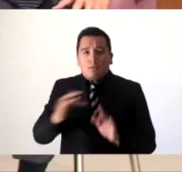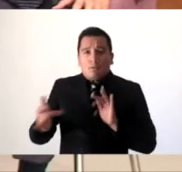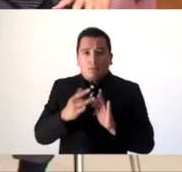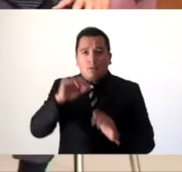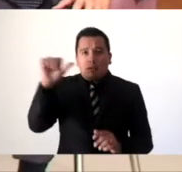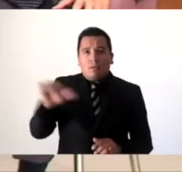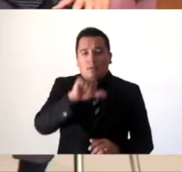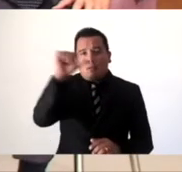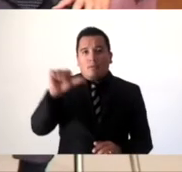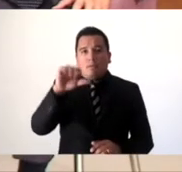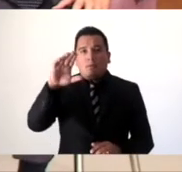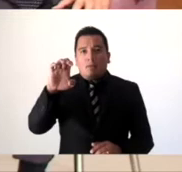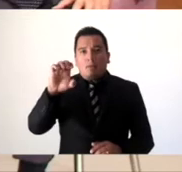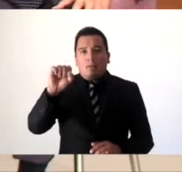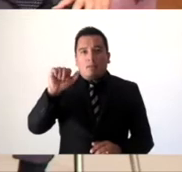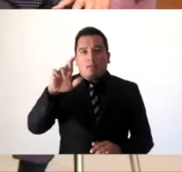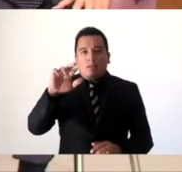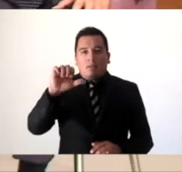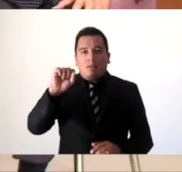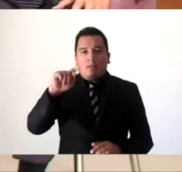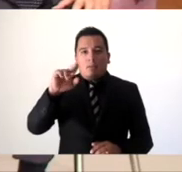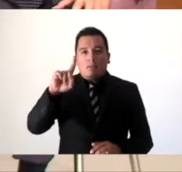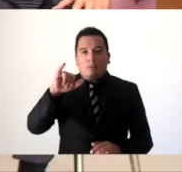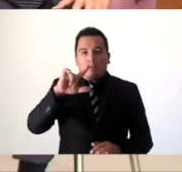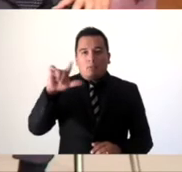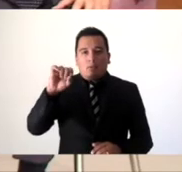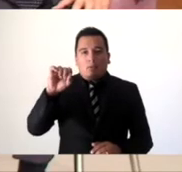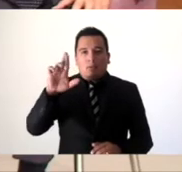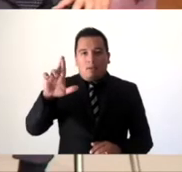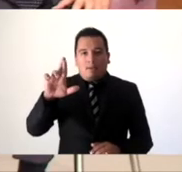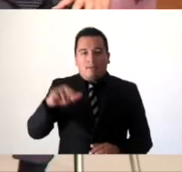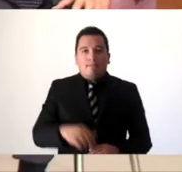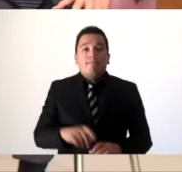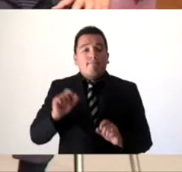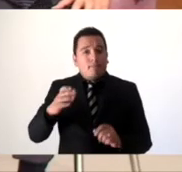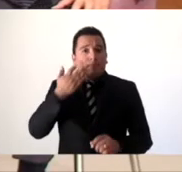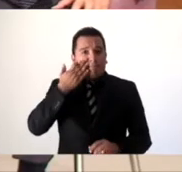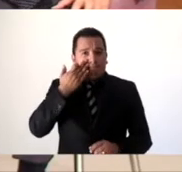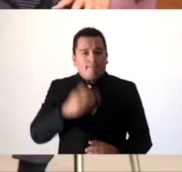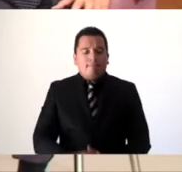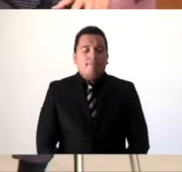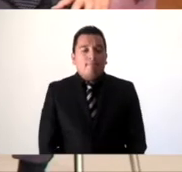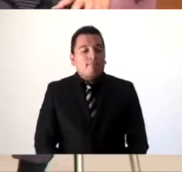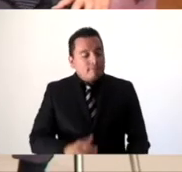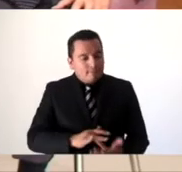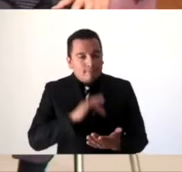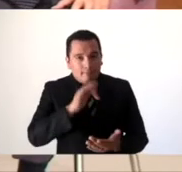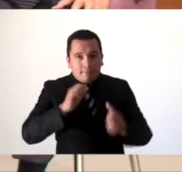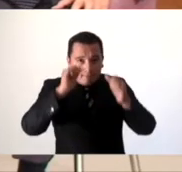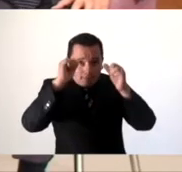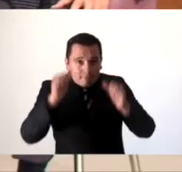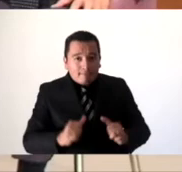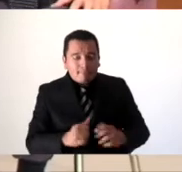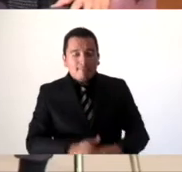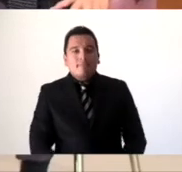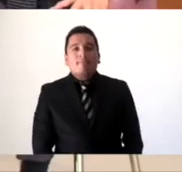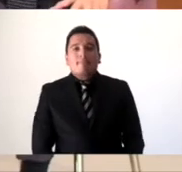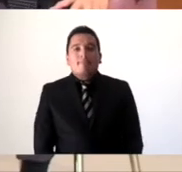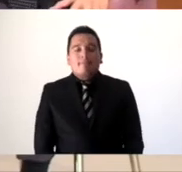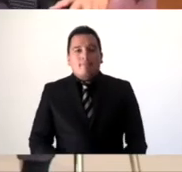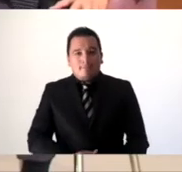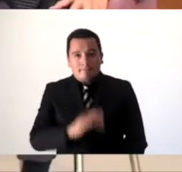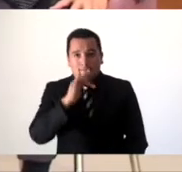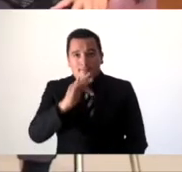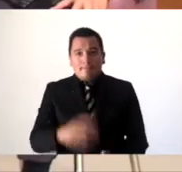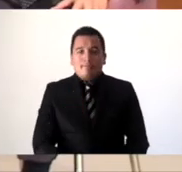en @CésarAstudilloR y también en Facebook. Les agradecemos mucho su atención a este programa de La